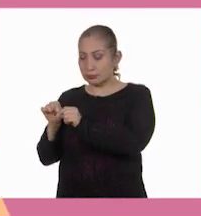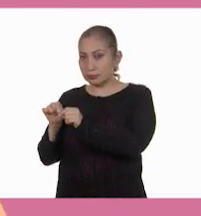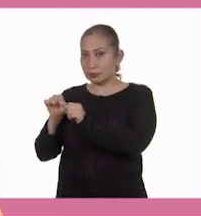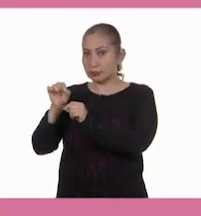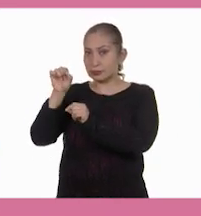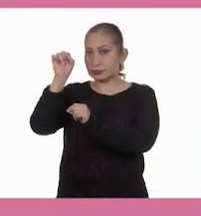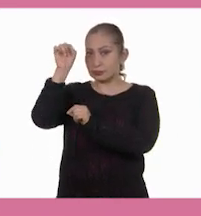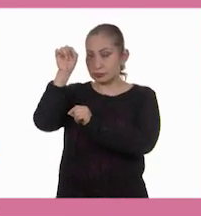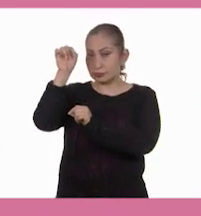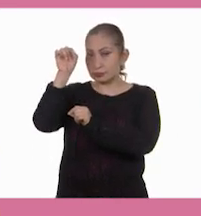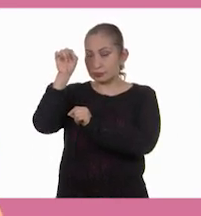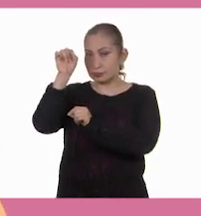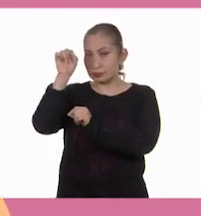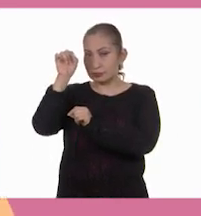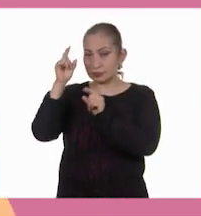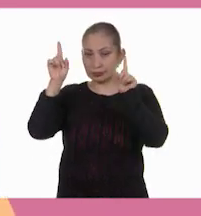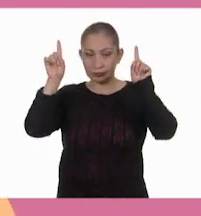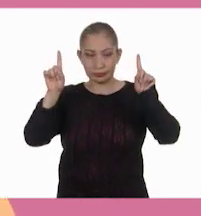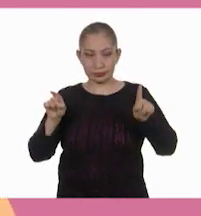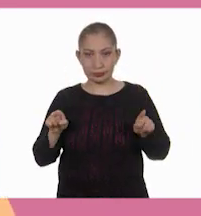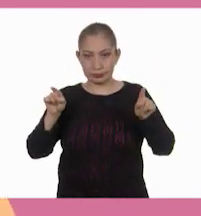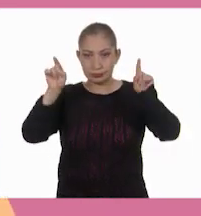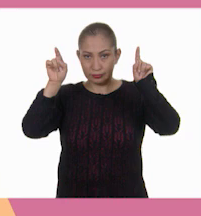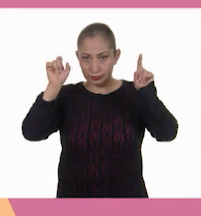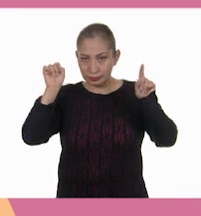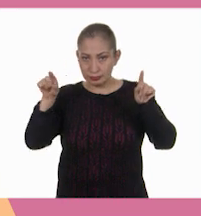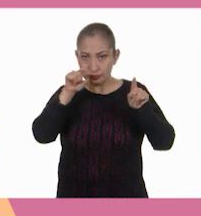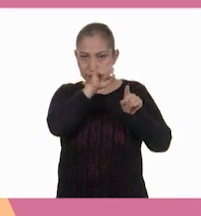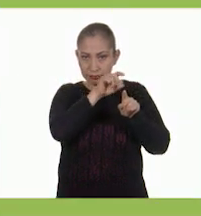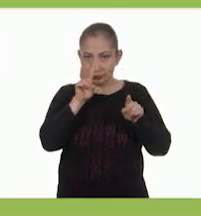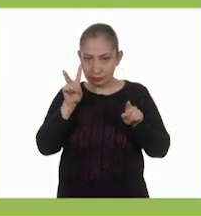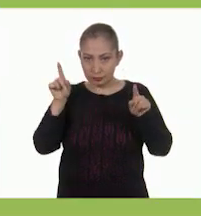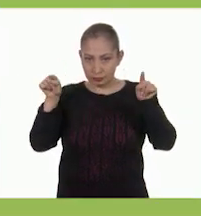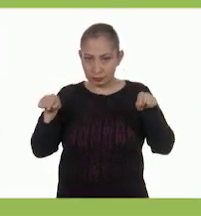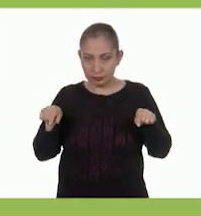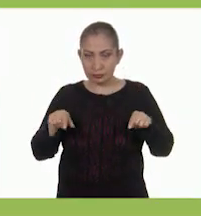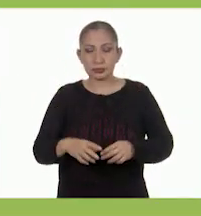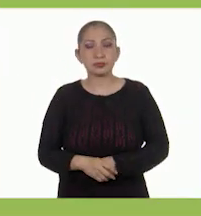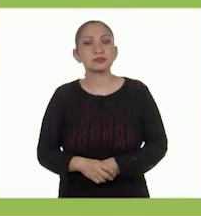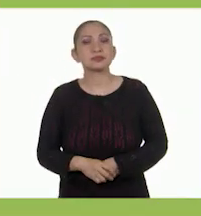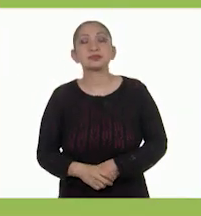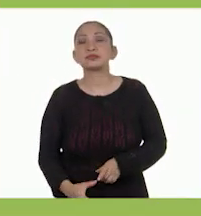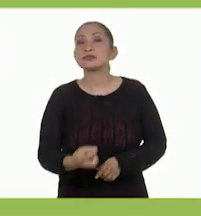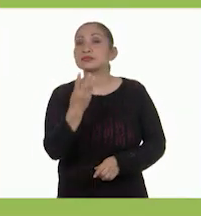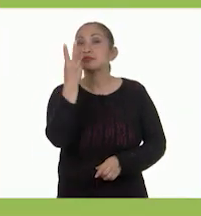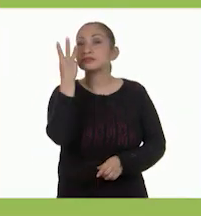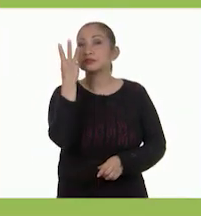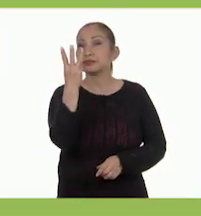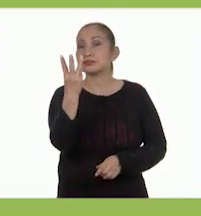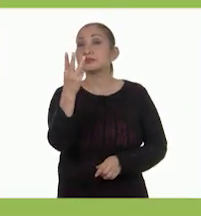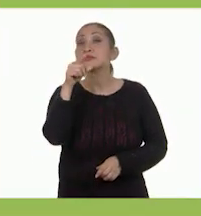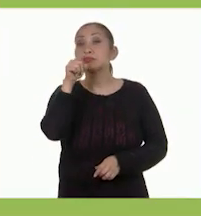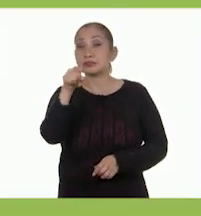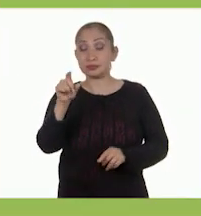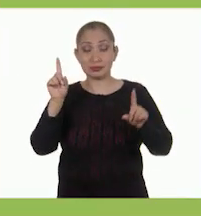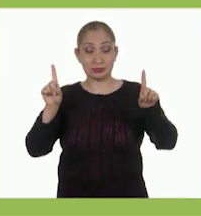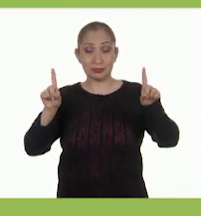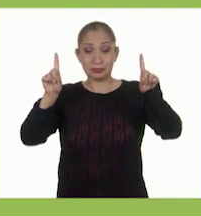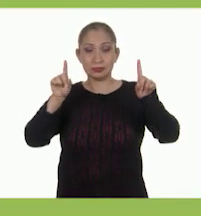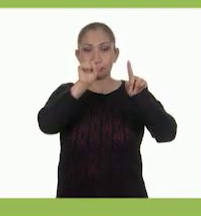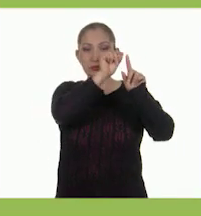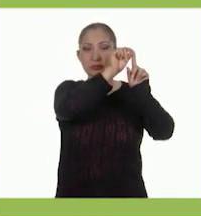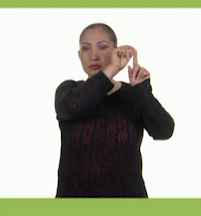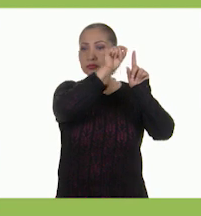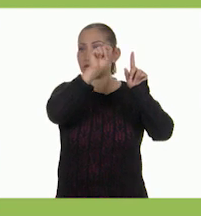arriba. Repite el paso anterior del otro lado de la playera. 3. Traza la línea